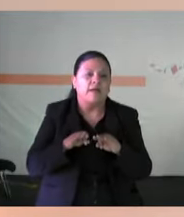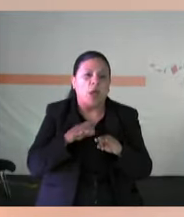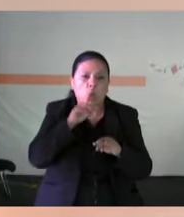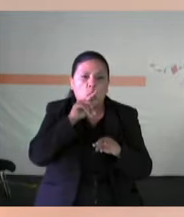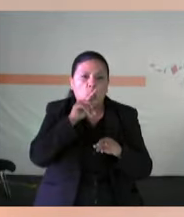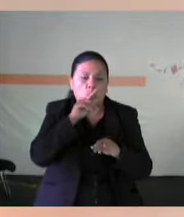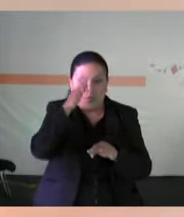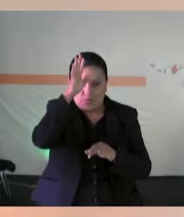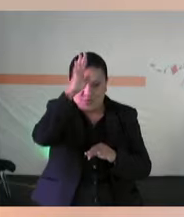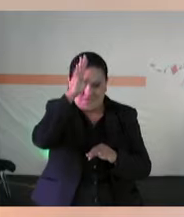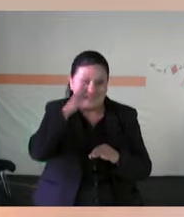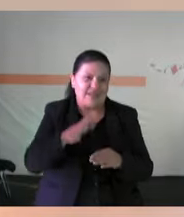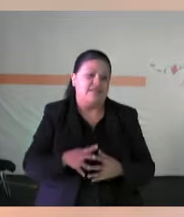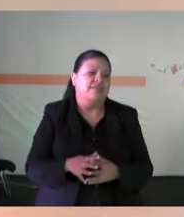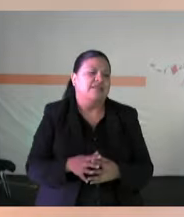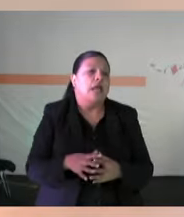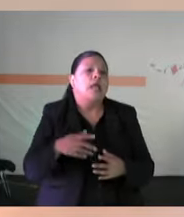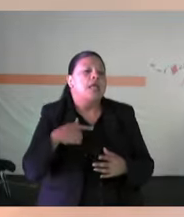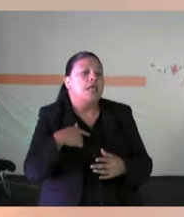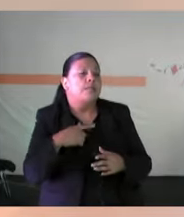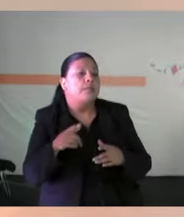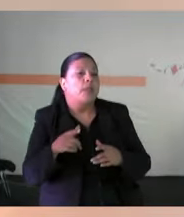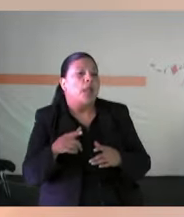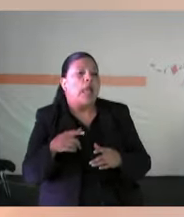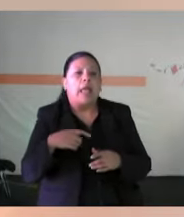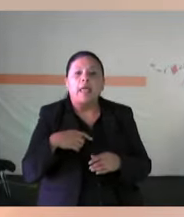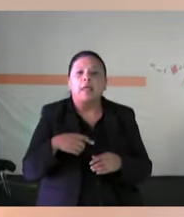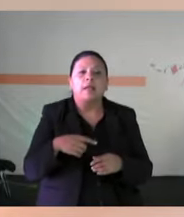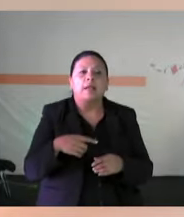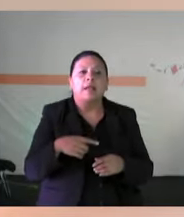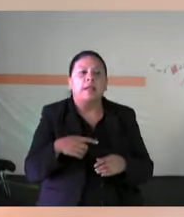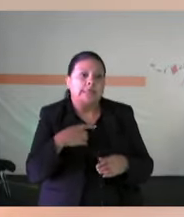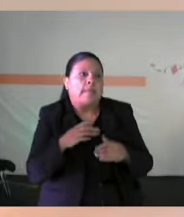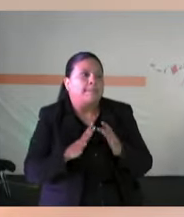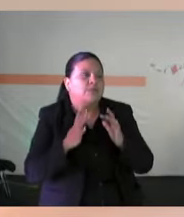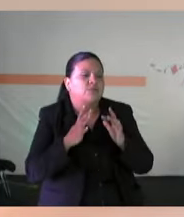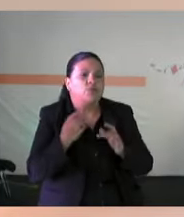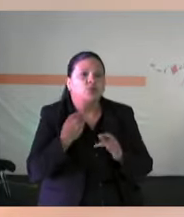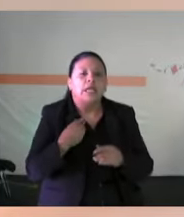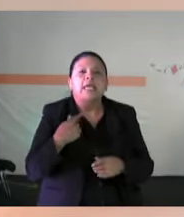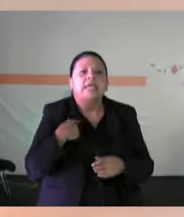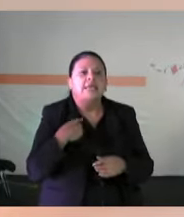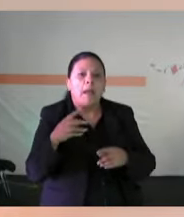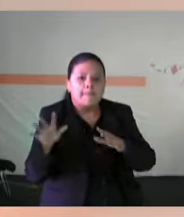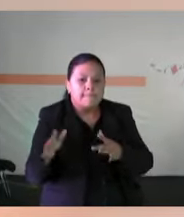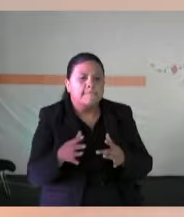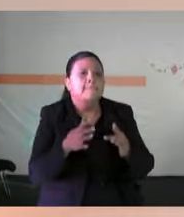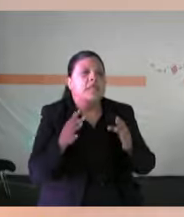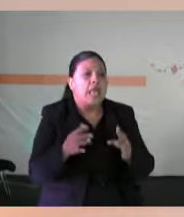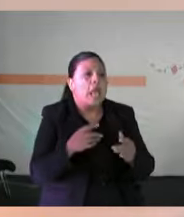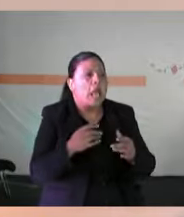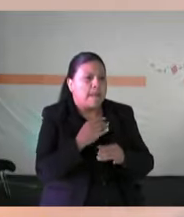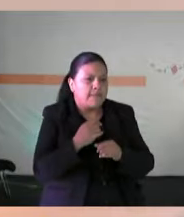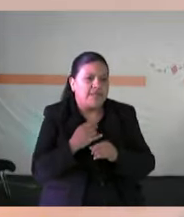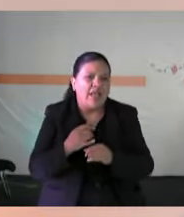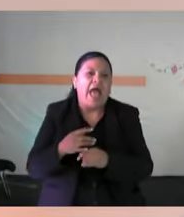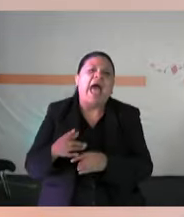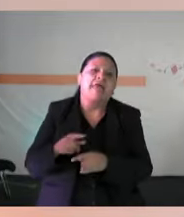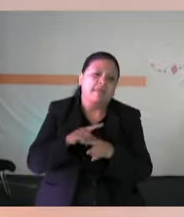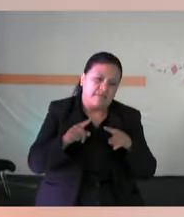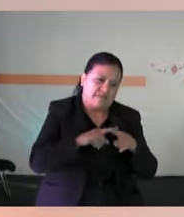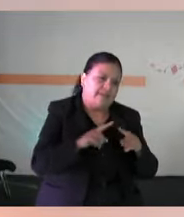visita y entonces hizo que varias niñas se disfrazaran y niños se disfrazaran de diferentes